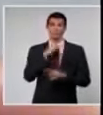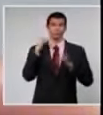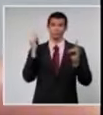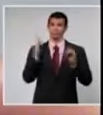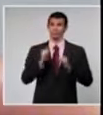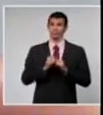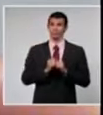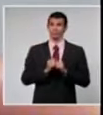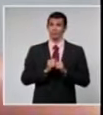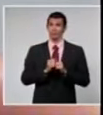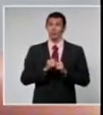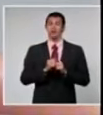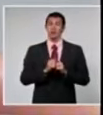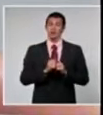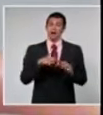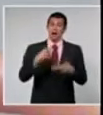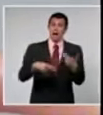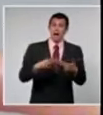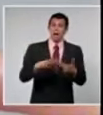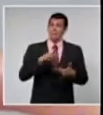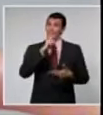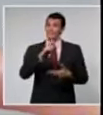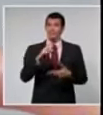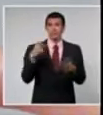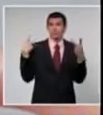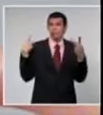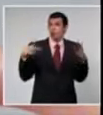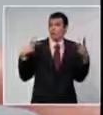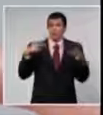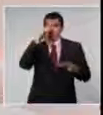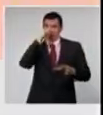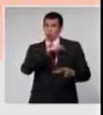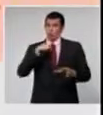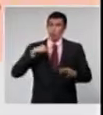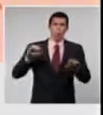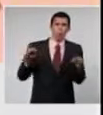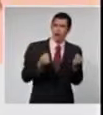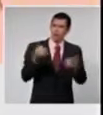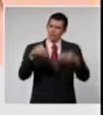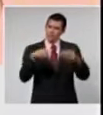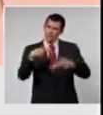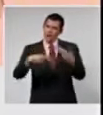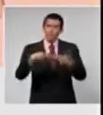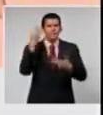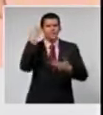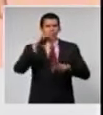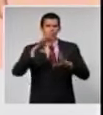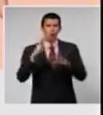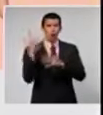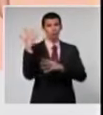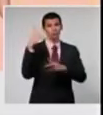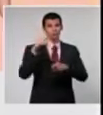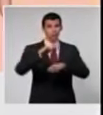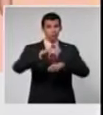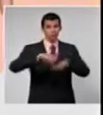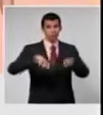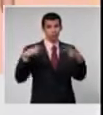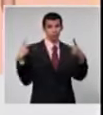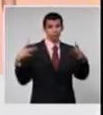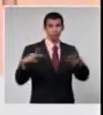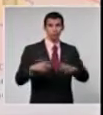de salud. Los especialistas de Granma, iniciadores de este proceder en el territorio, la habían dejado de practicar hace 20 años, pero